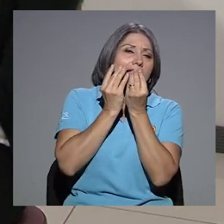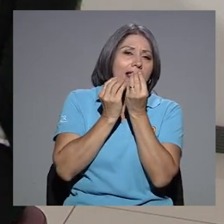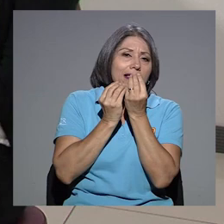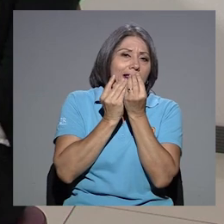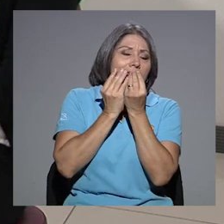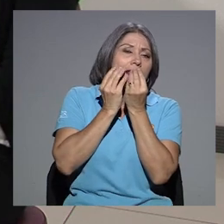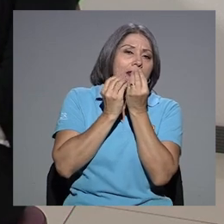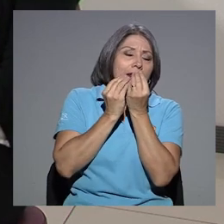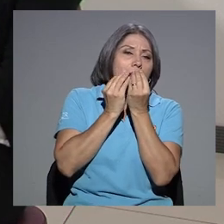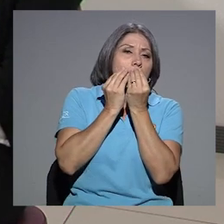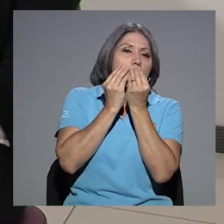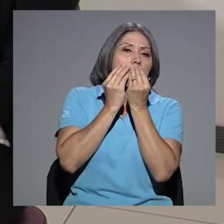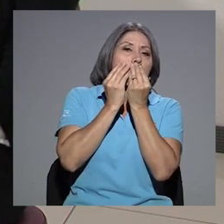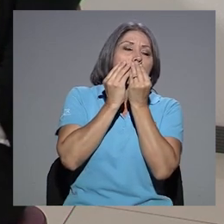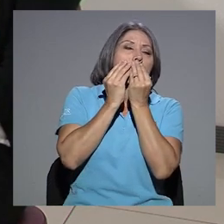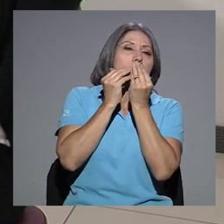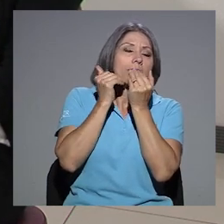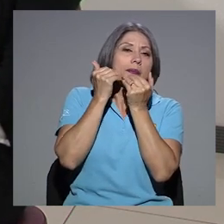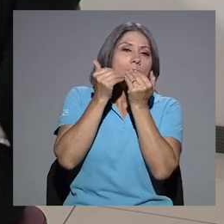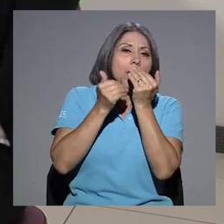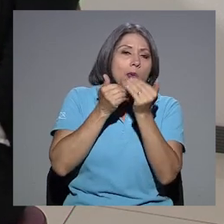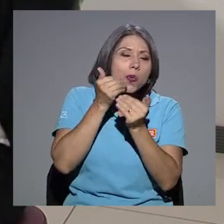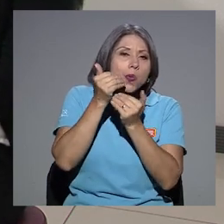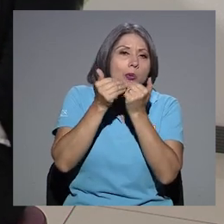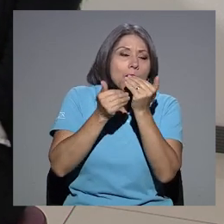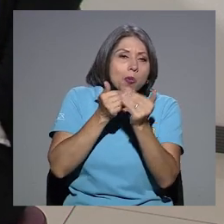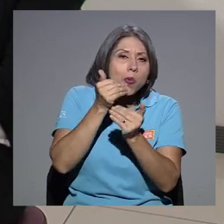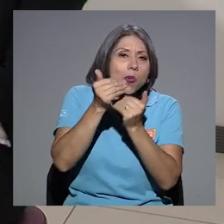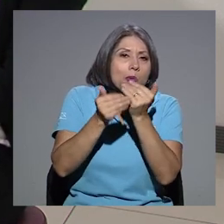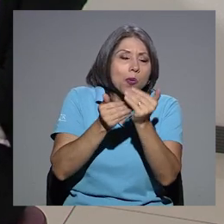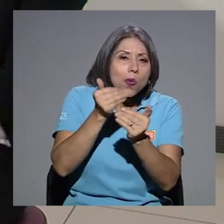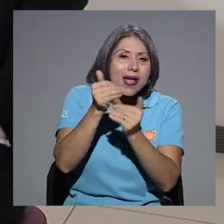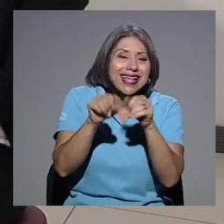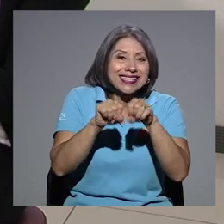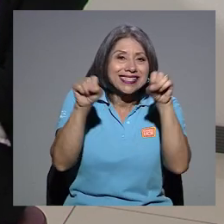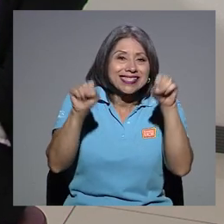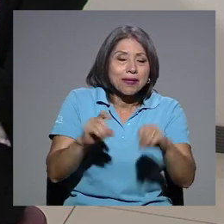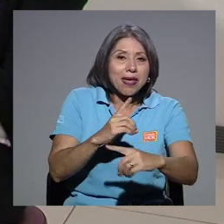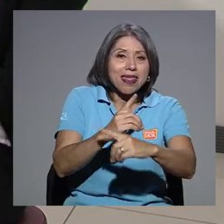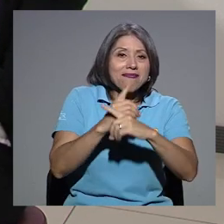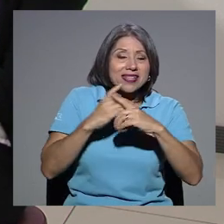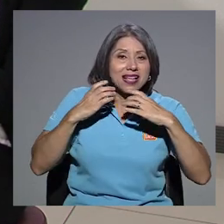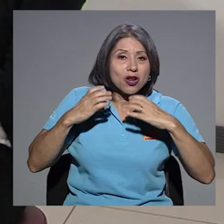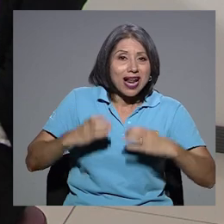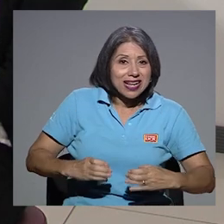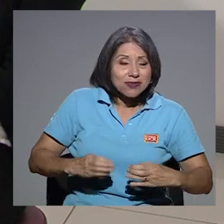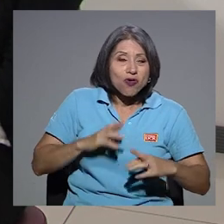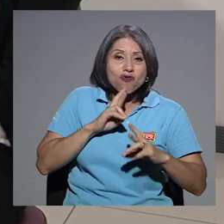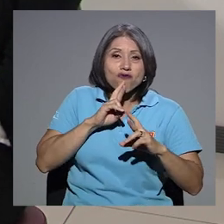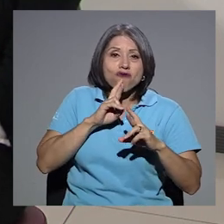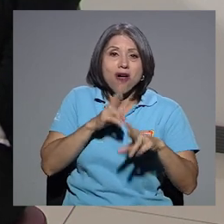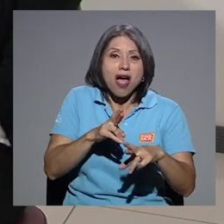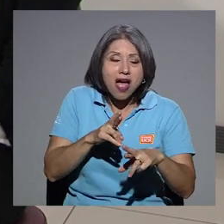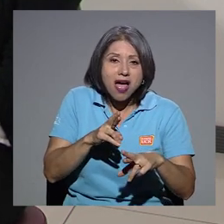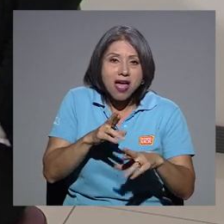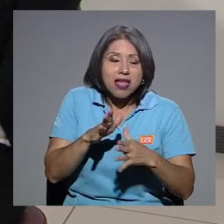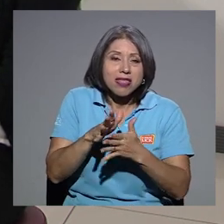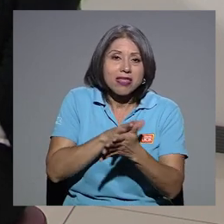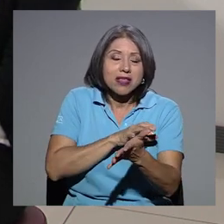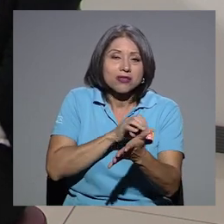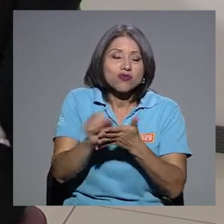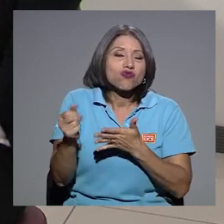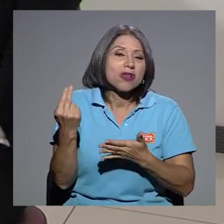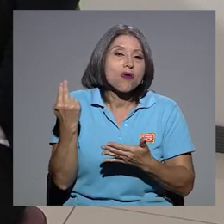más y conforme van avanzando van generando una respuesta del sistema de defensa del organismo que hace que